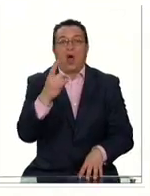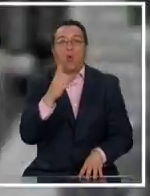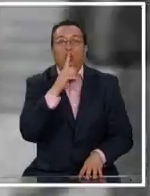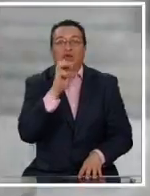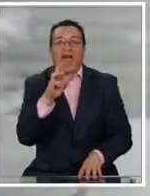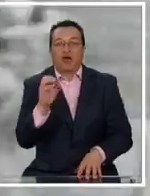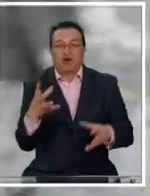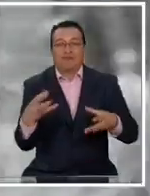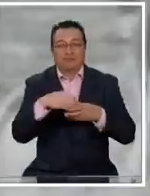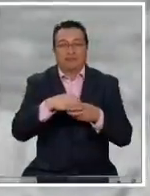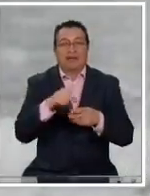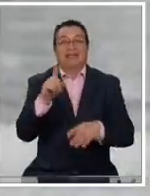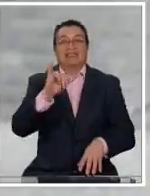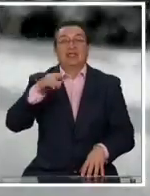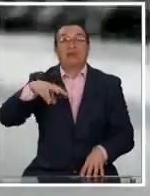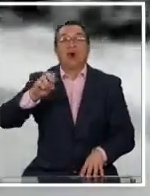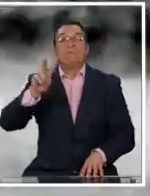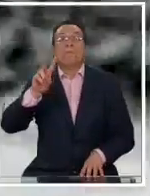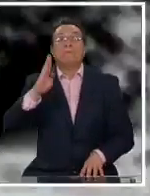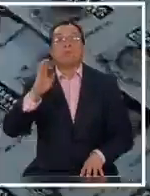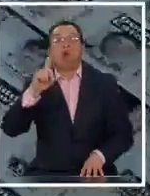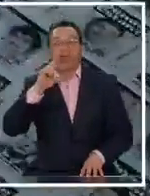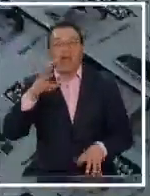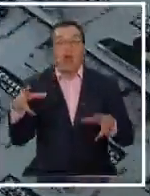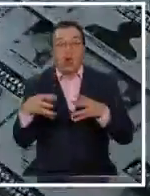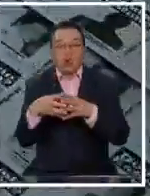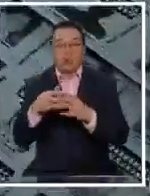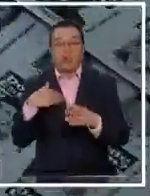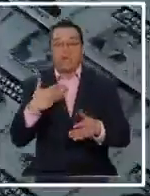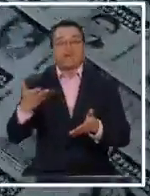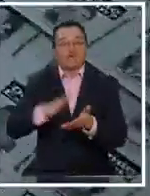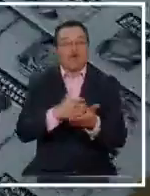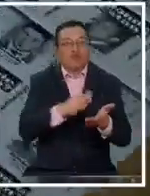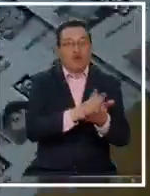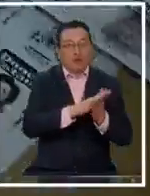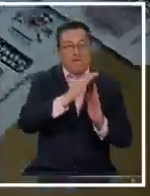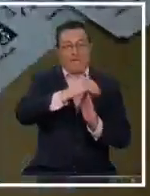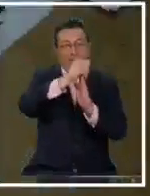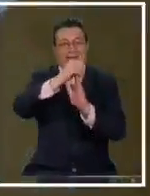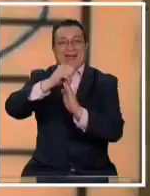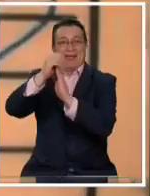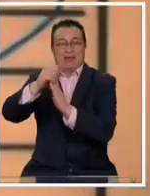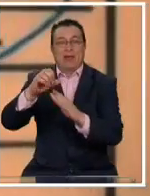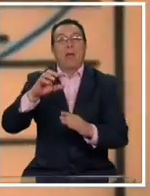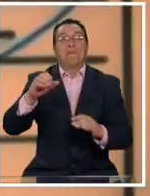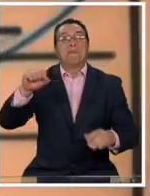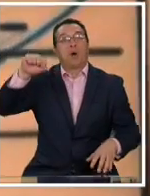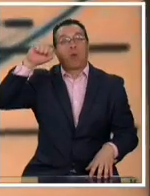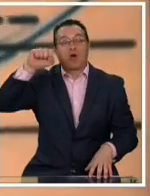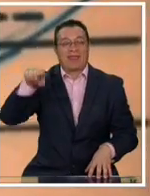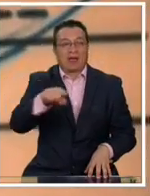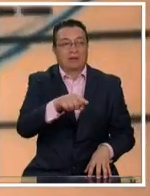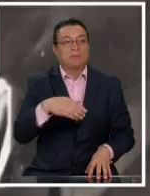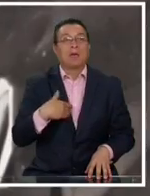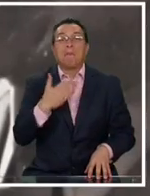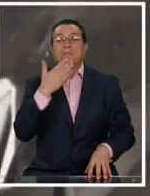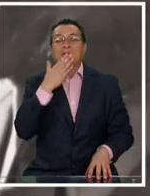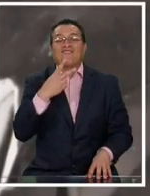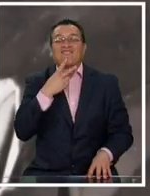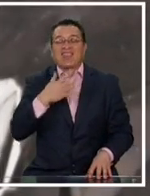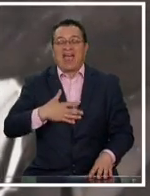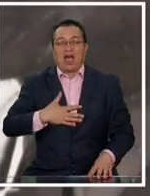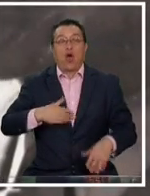que operó en el cuartel Simón Bolívar como grupo encargado del exterminio de la cúpula del Partido Comunista. A mis mejores años de vida,